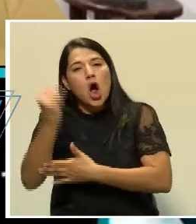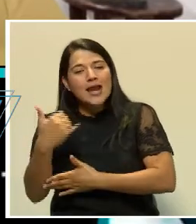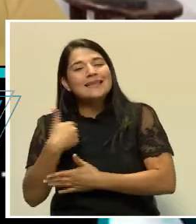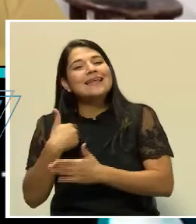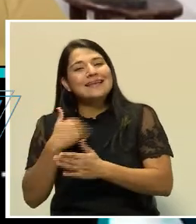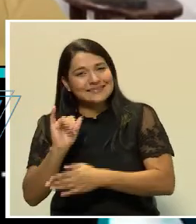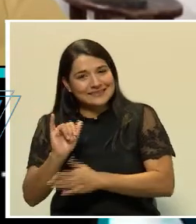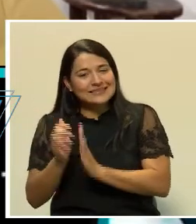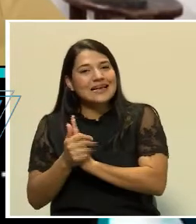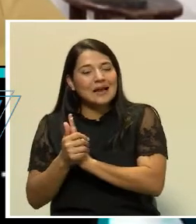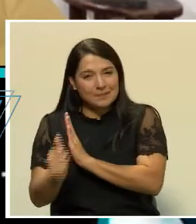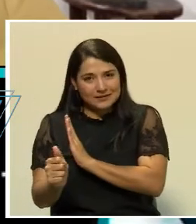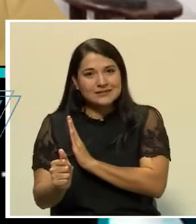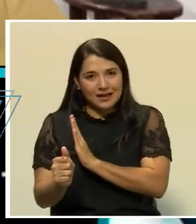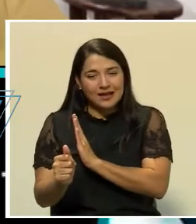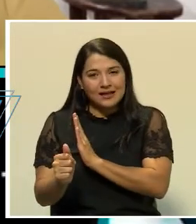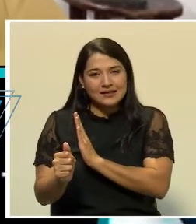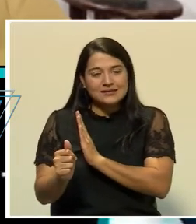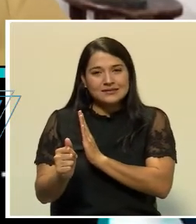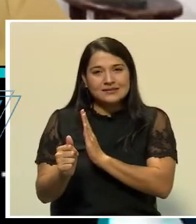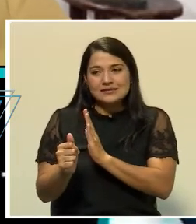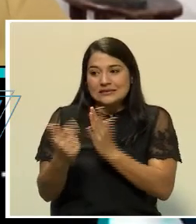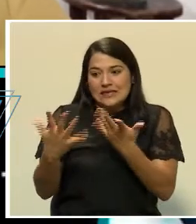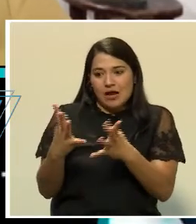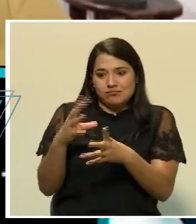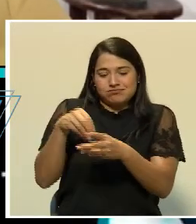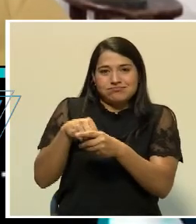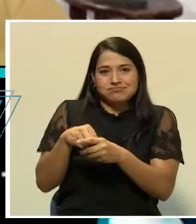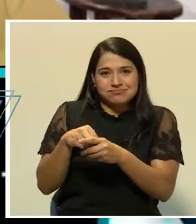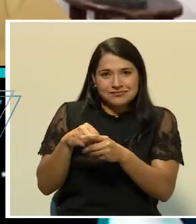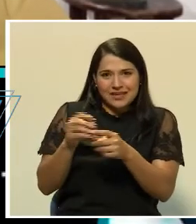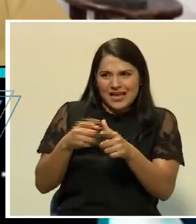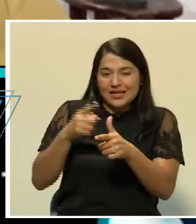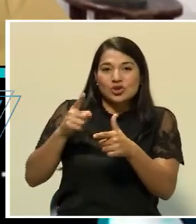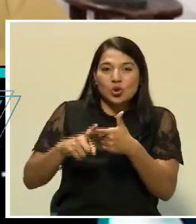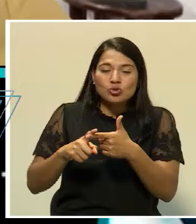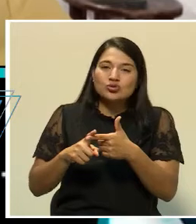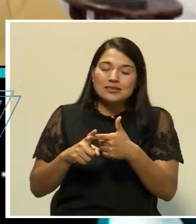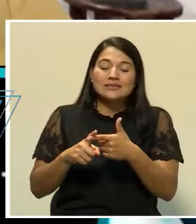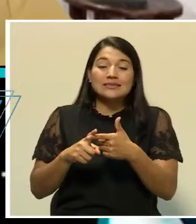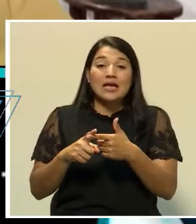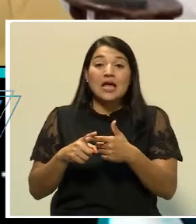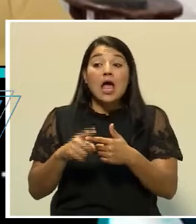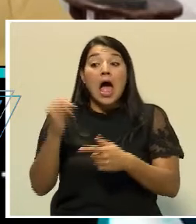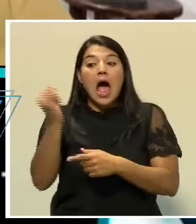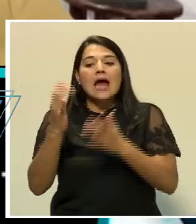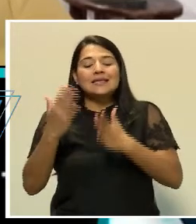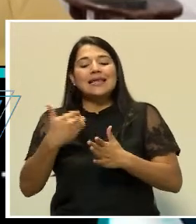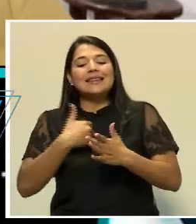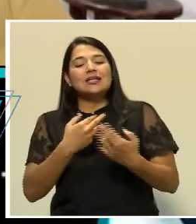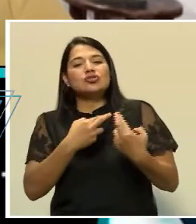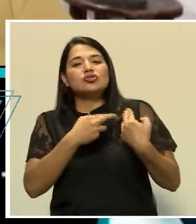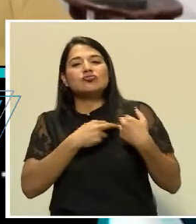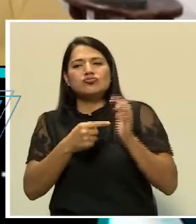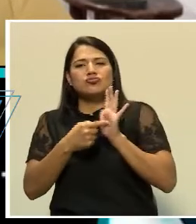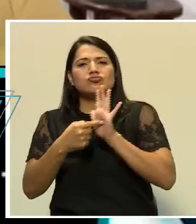capacidad que, por tenerla implícitamente, se vuelve una obligación, especialmente en estos contextos.